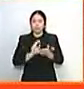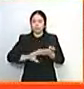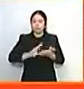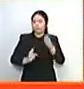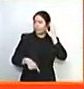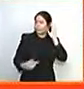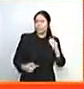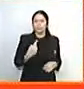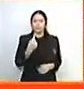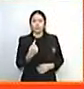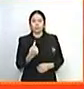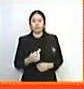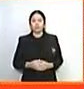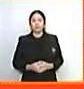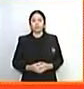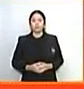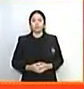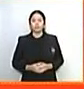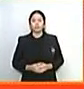uno.